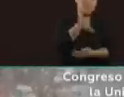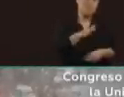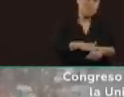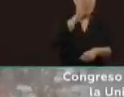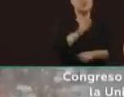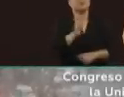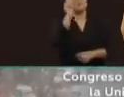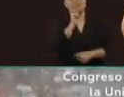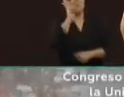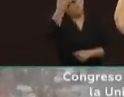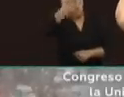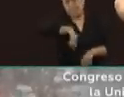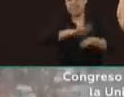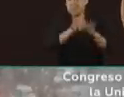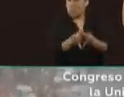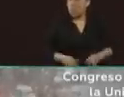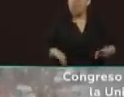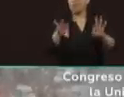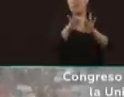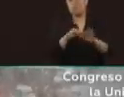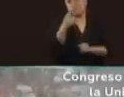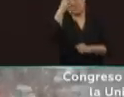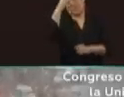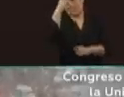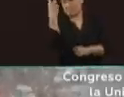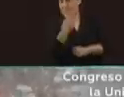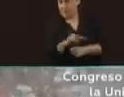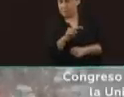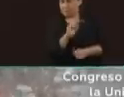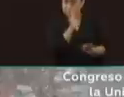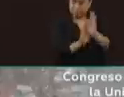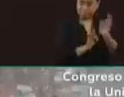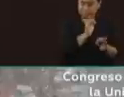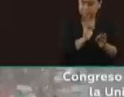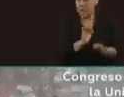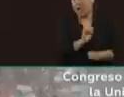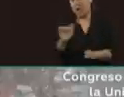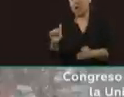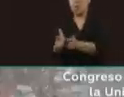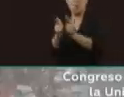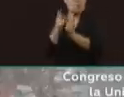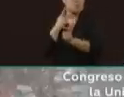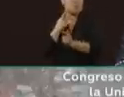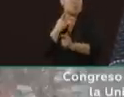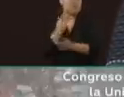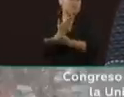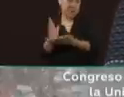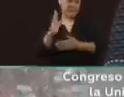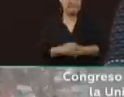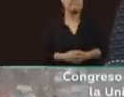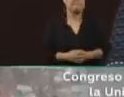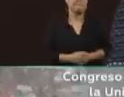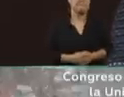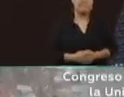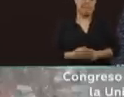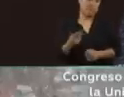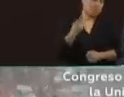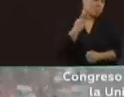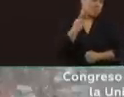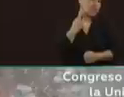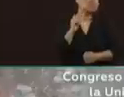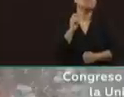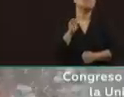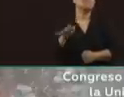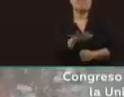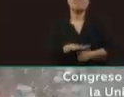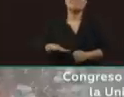siempre priorizando el bienestar de la nación por encima del interés partidista. La política se puede definir